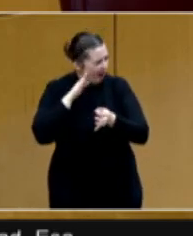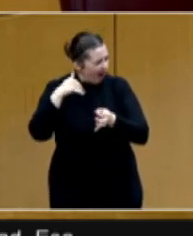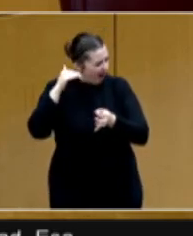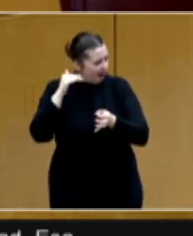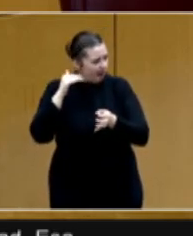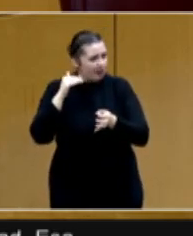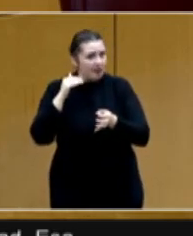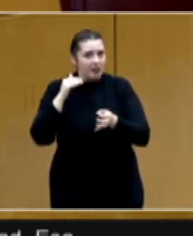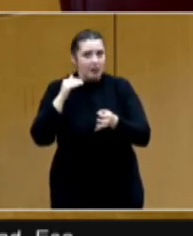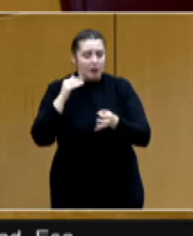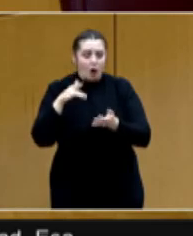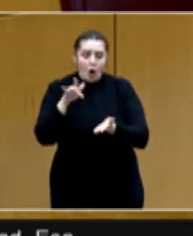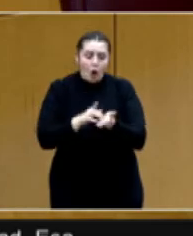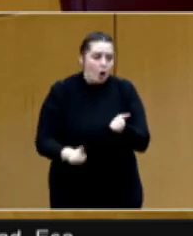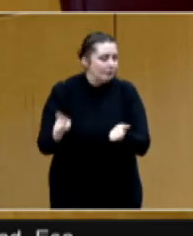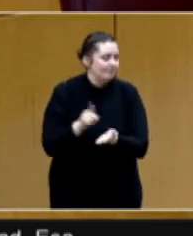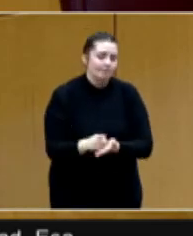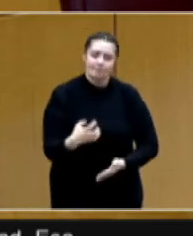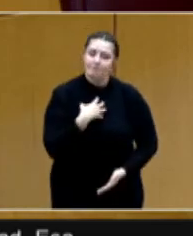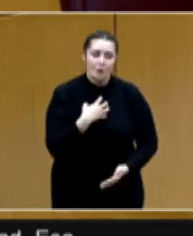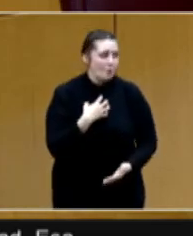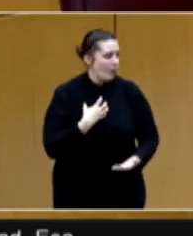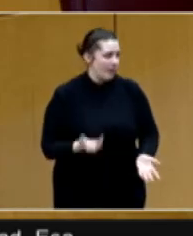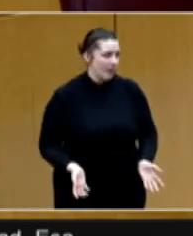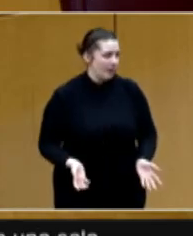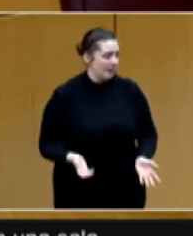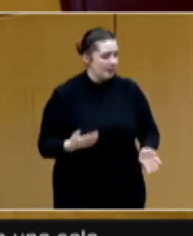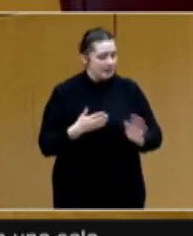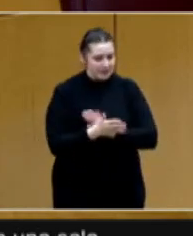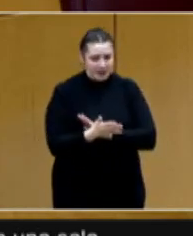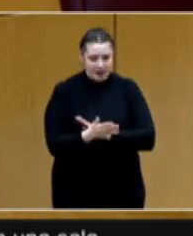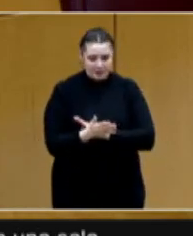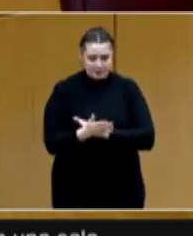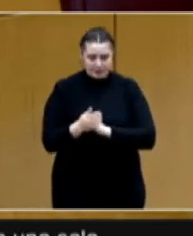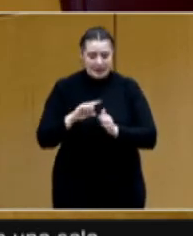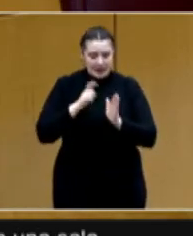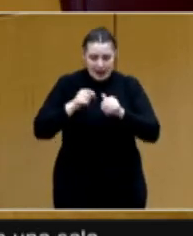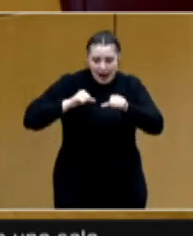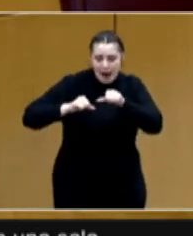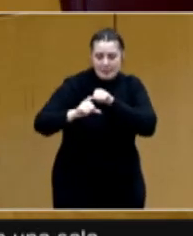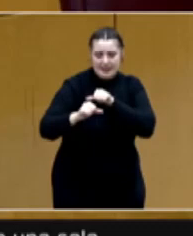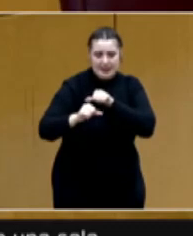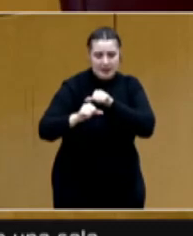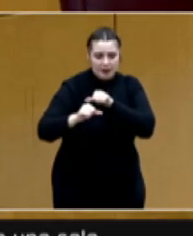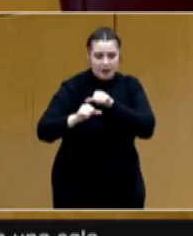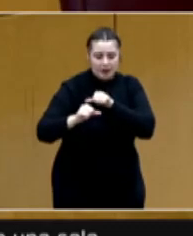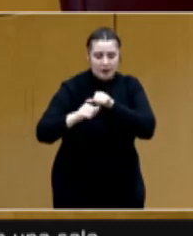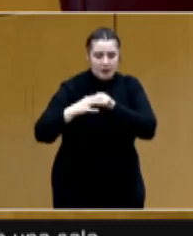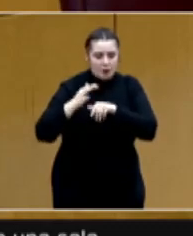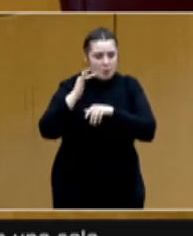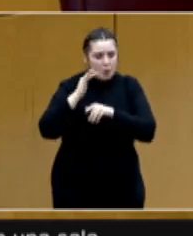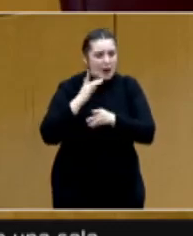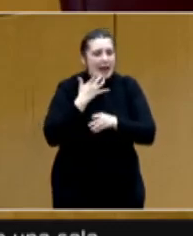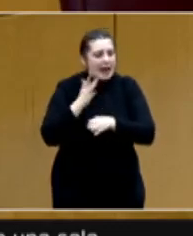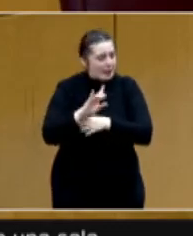no se puede volver a repetir y es el cambio de paradigma y van a pasar años hasta que esto ocurra pero